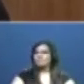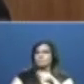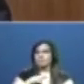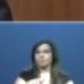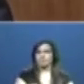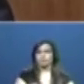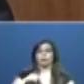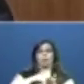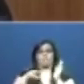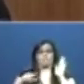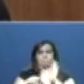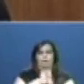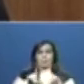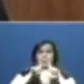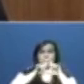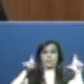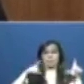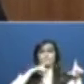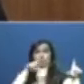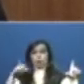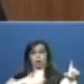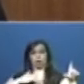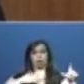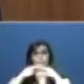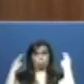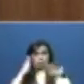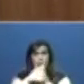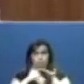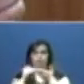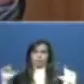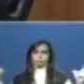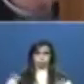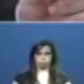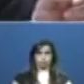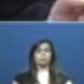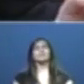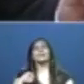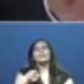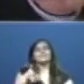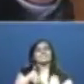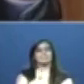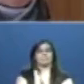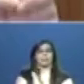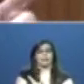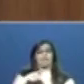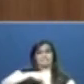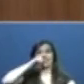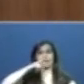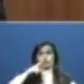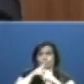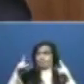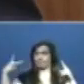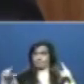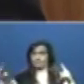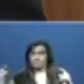plan de reducción de empresas y fundaciones públicas de la comunidad esto nos llevará al finalizar 2013